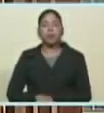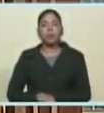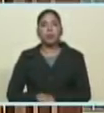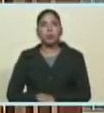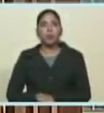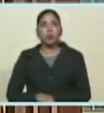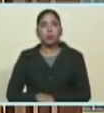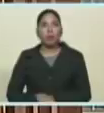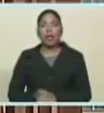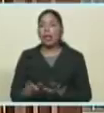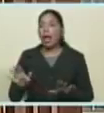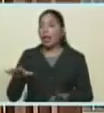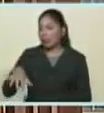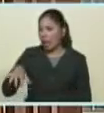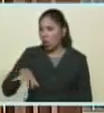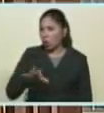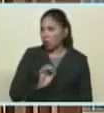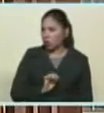No, de los estados, ¿verdad?